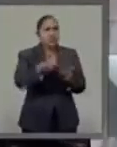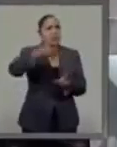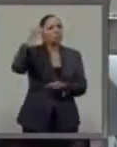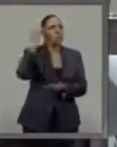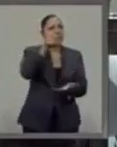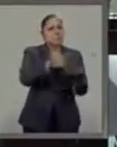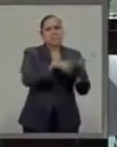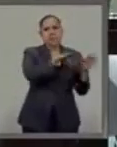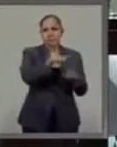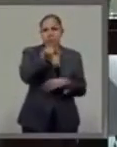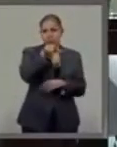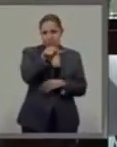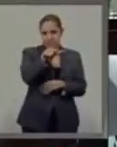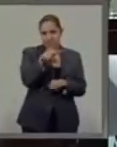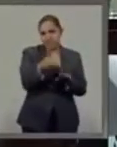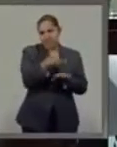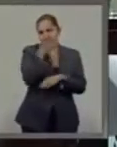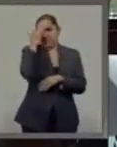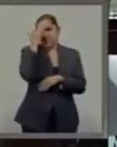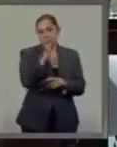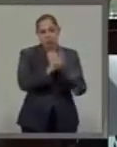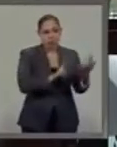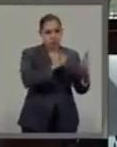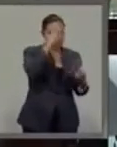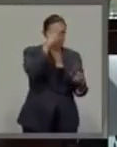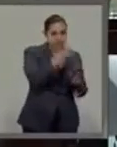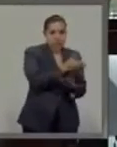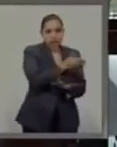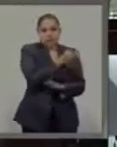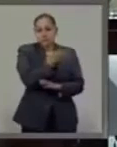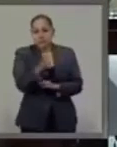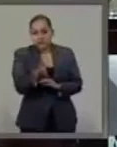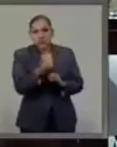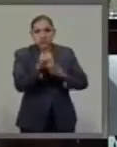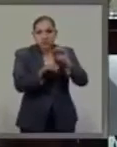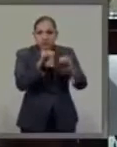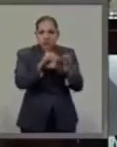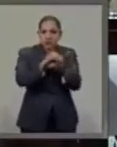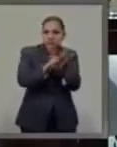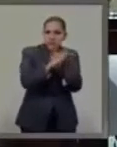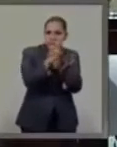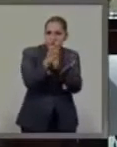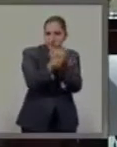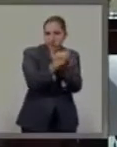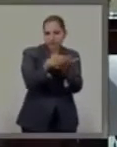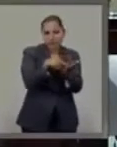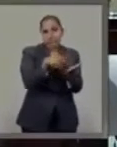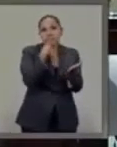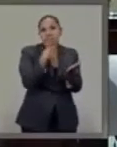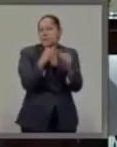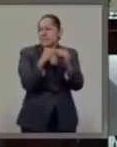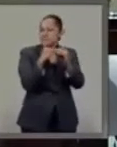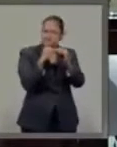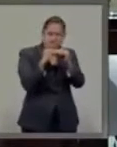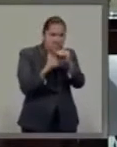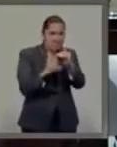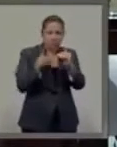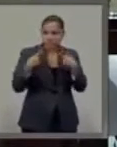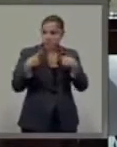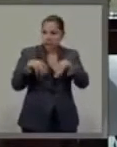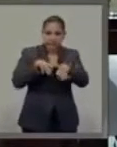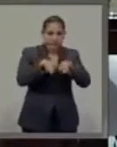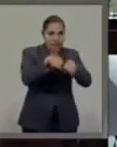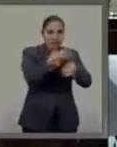1917, terminada la Revolución Mexicana, con el objeto de indicar la cantidad de dinero mínima que debe recibir una persona por su